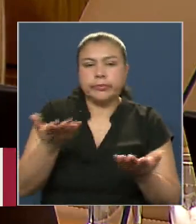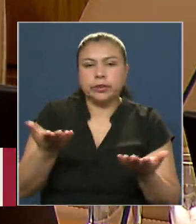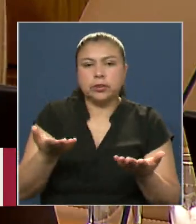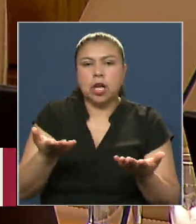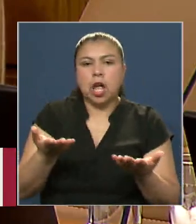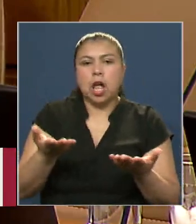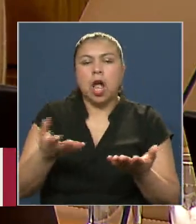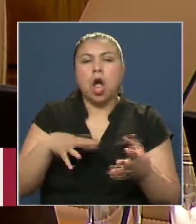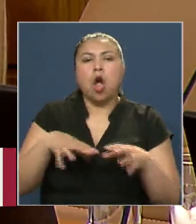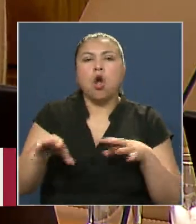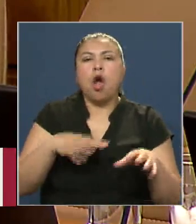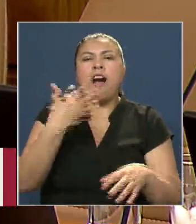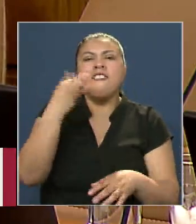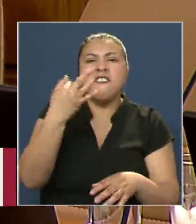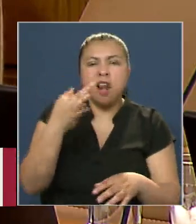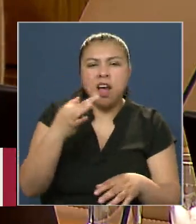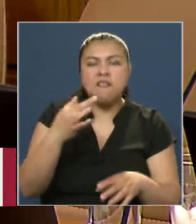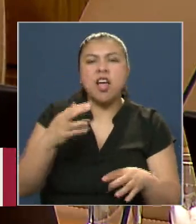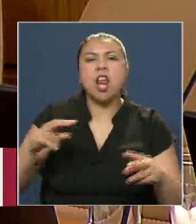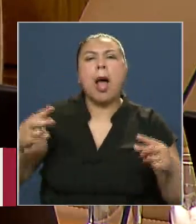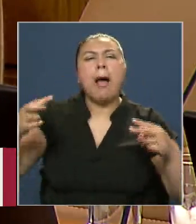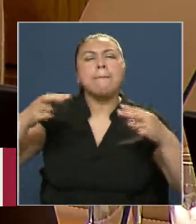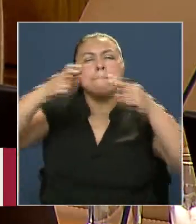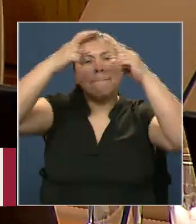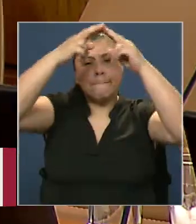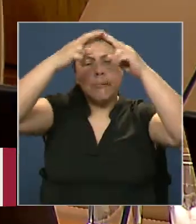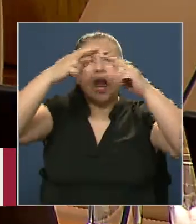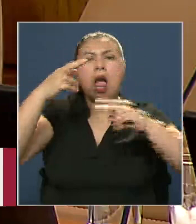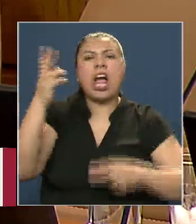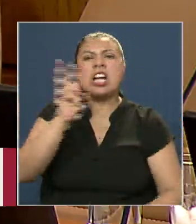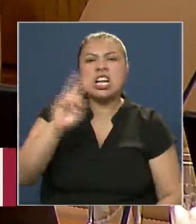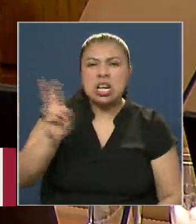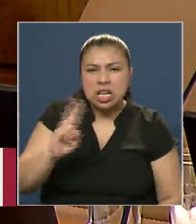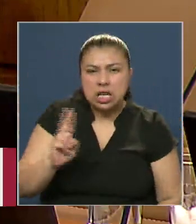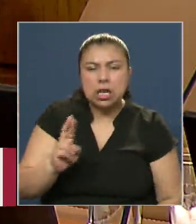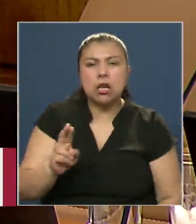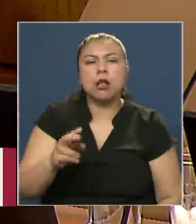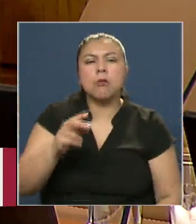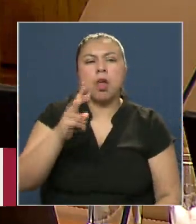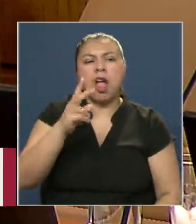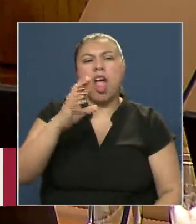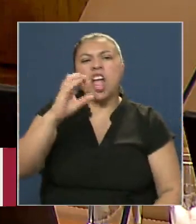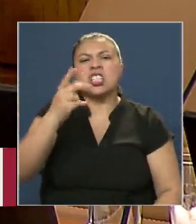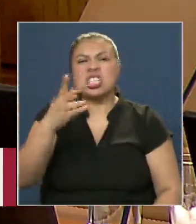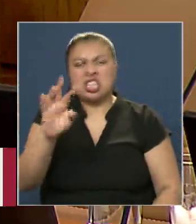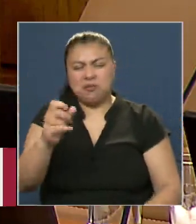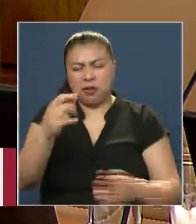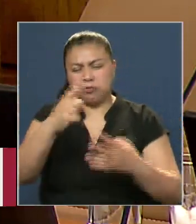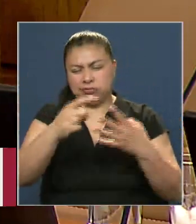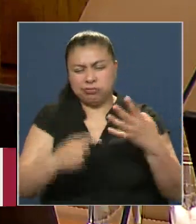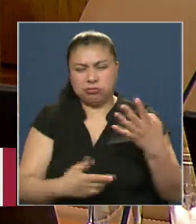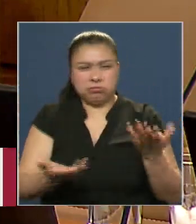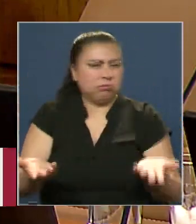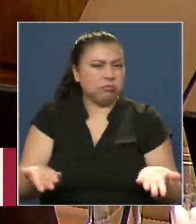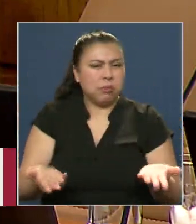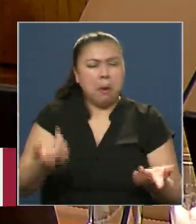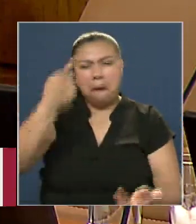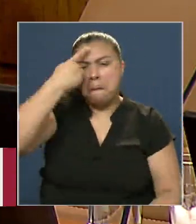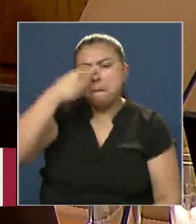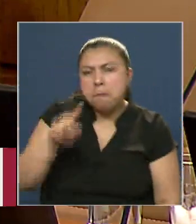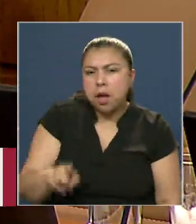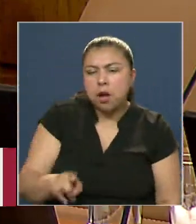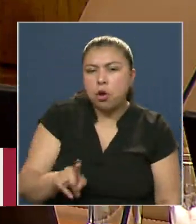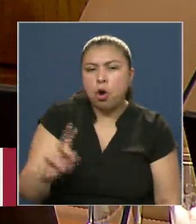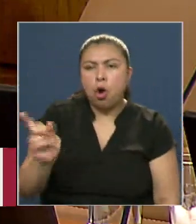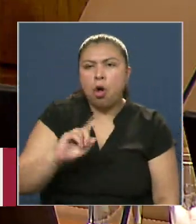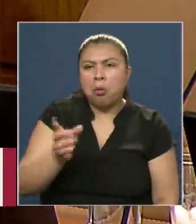los productos de Falabella, París, Ripley, el Cyber Monday y todas estas cosas, pero